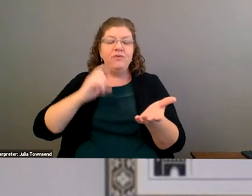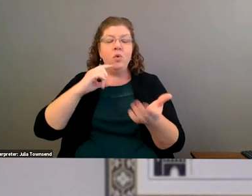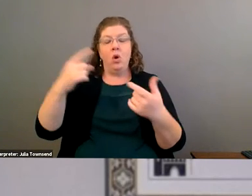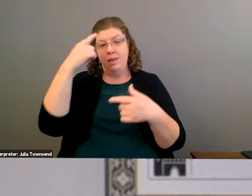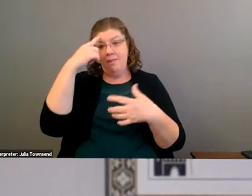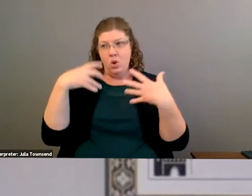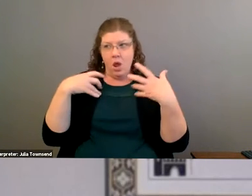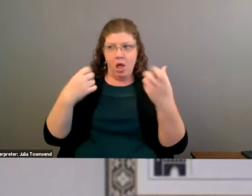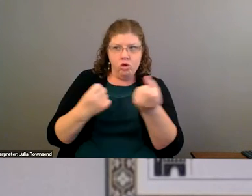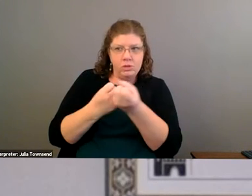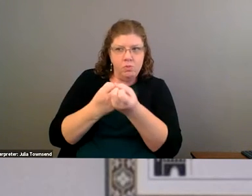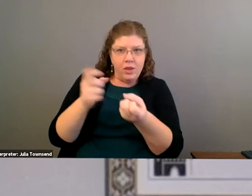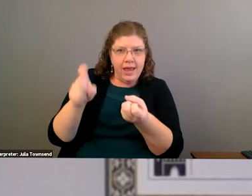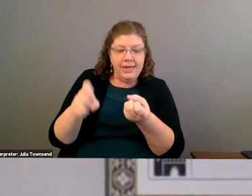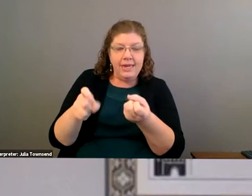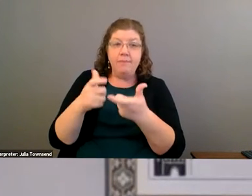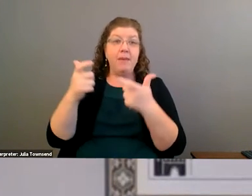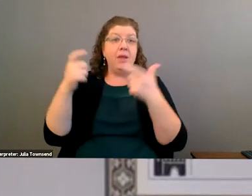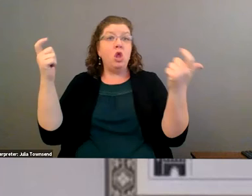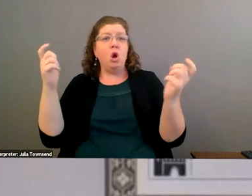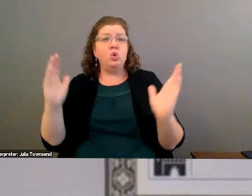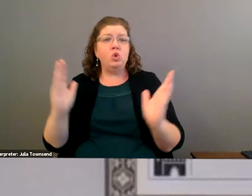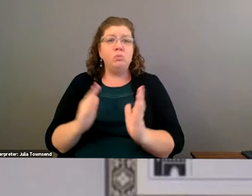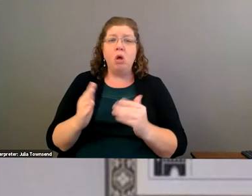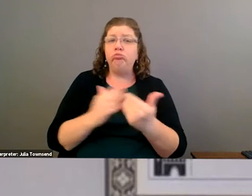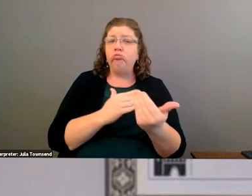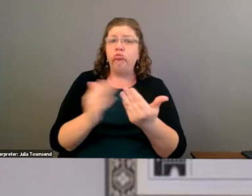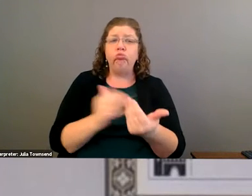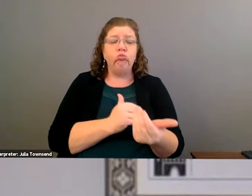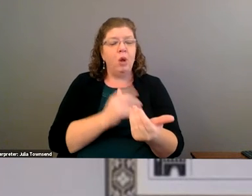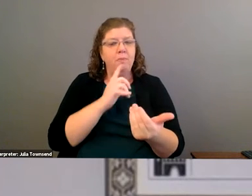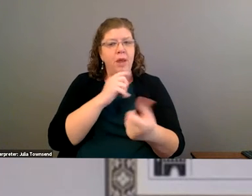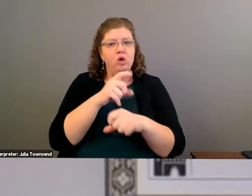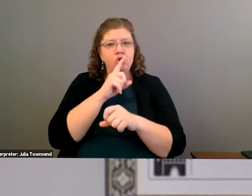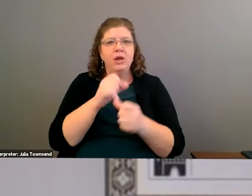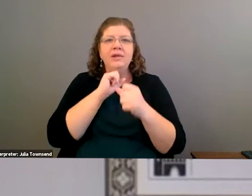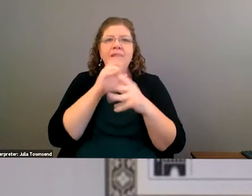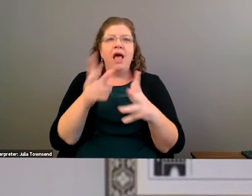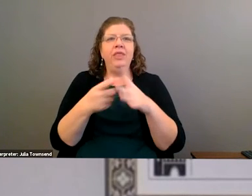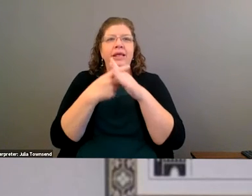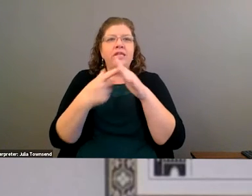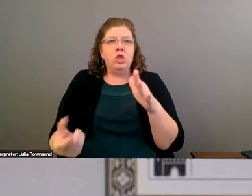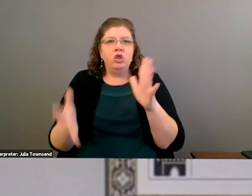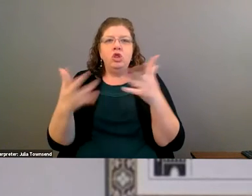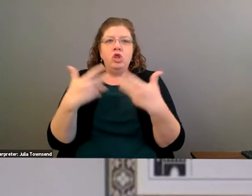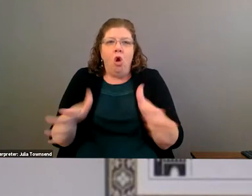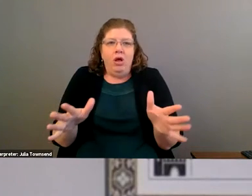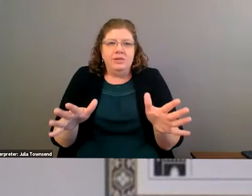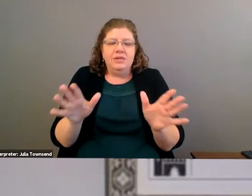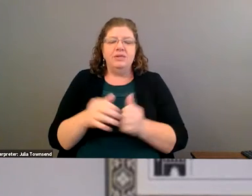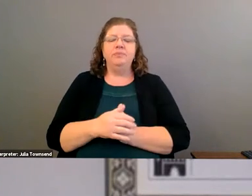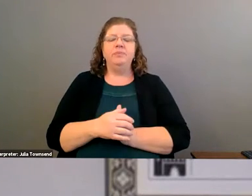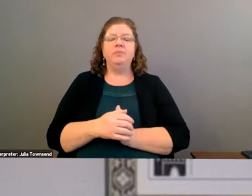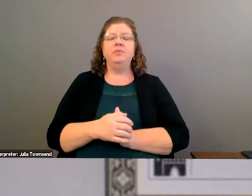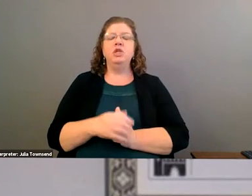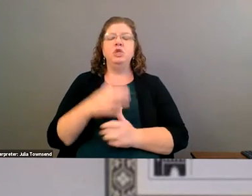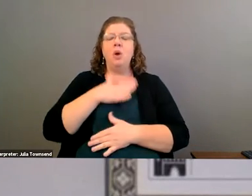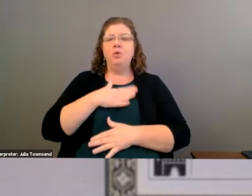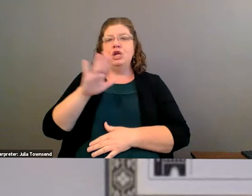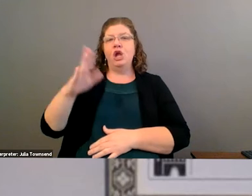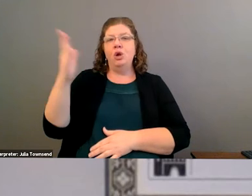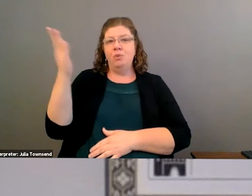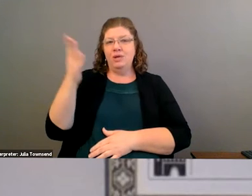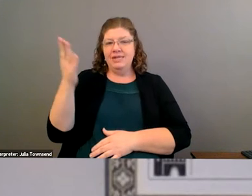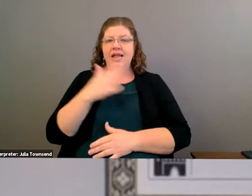el apoyo de salud mental que ellos necesitan. Tal vez grande, tal vez pequeño, pero nos queremos asegurar que nada se va a caer por